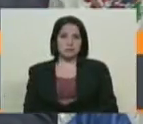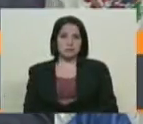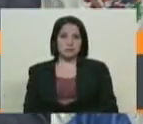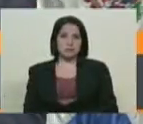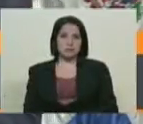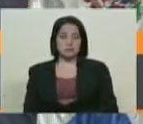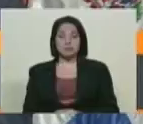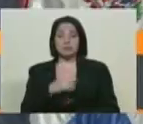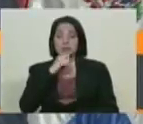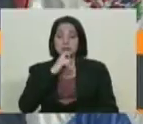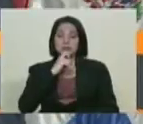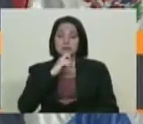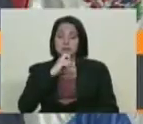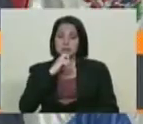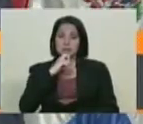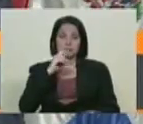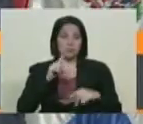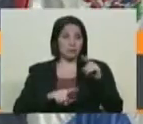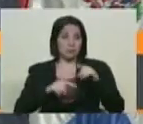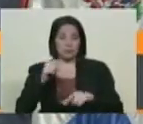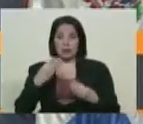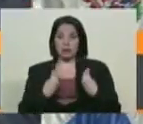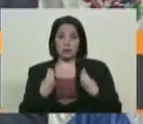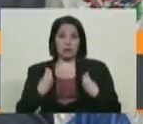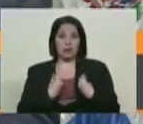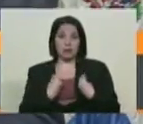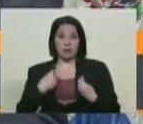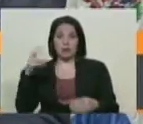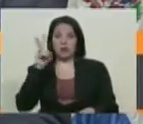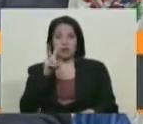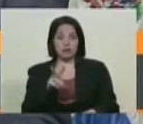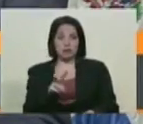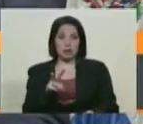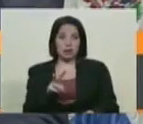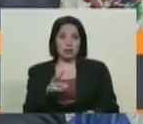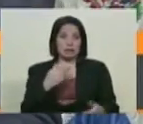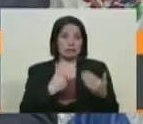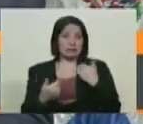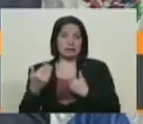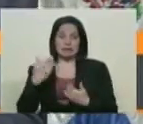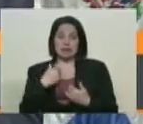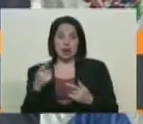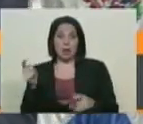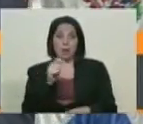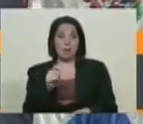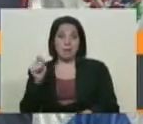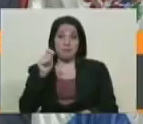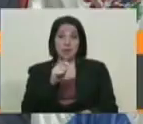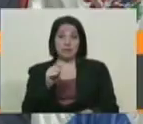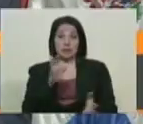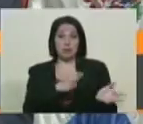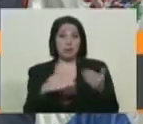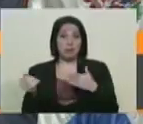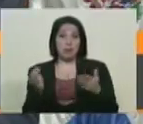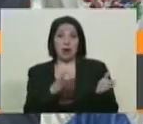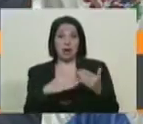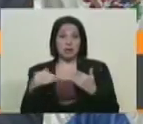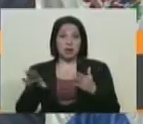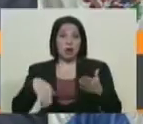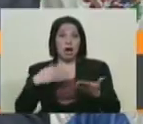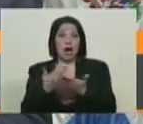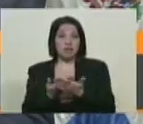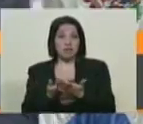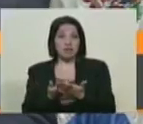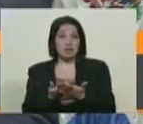los terribles momentos vividos por el pueblo de Venezuela entre los meses de marzo a julio